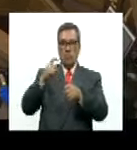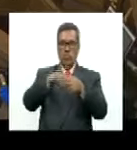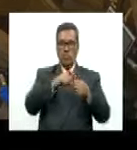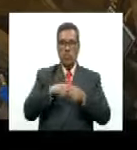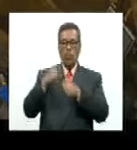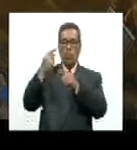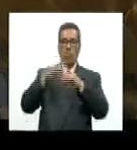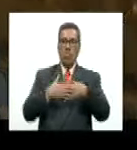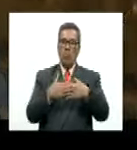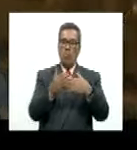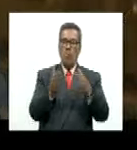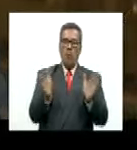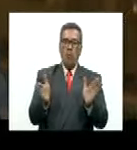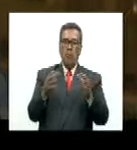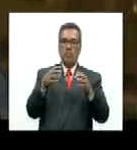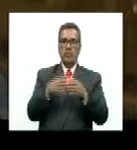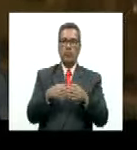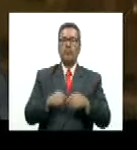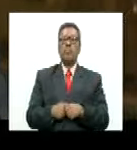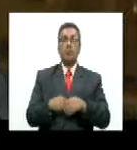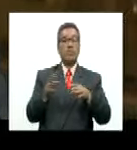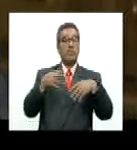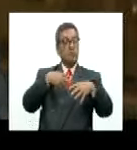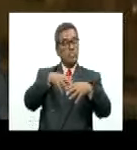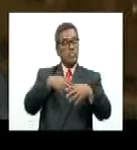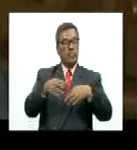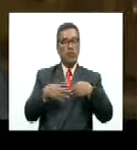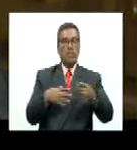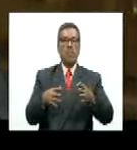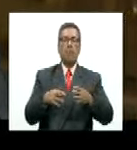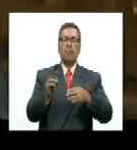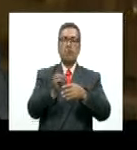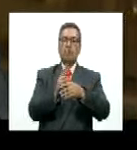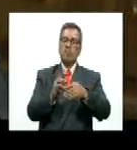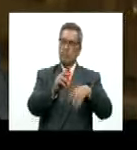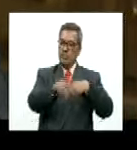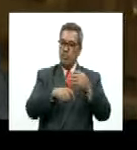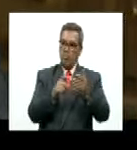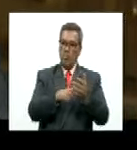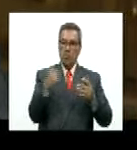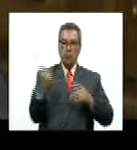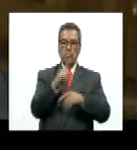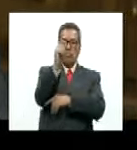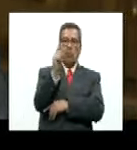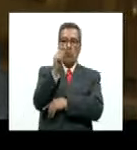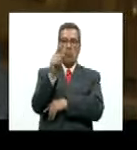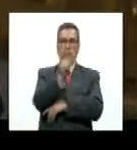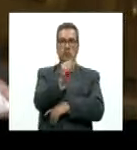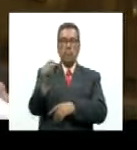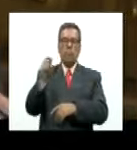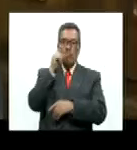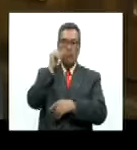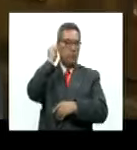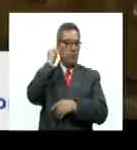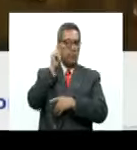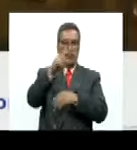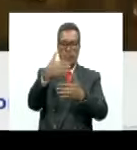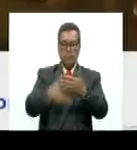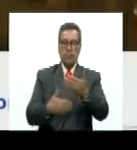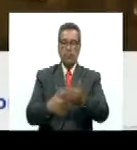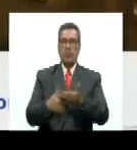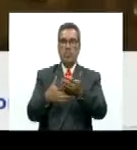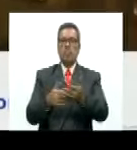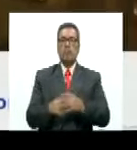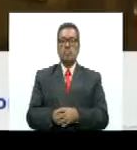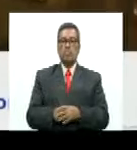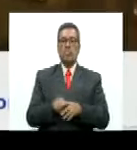reglamentario, abrió la sesión extraordinaria con la asistencia de la Junta Directiva en pleno y de las diputadas y los diputados indicados en lista anexa. Por